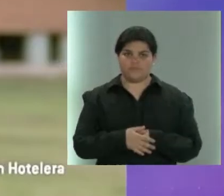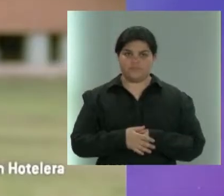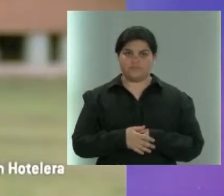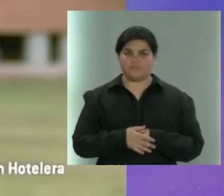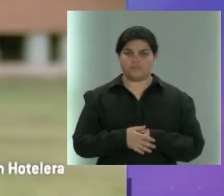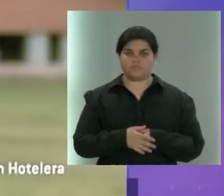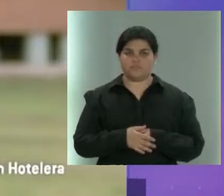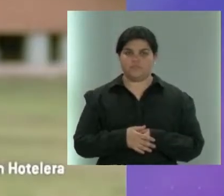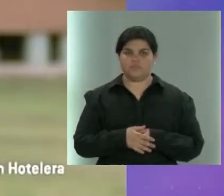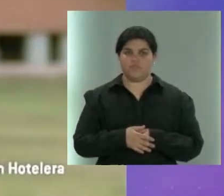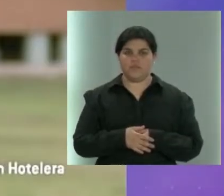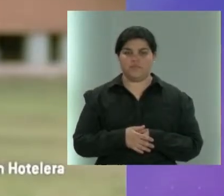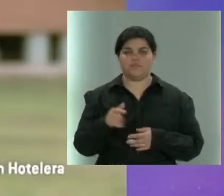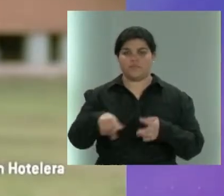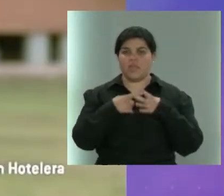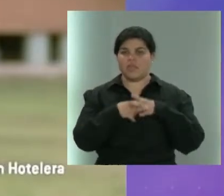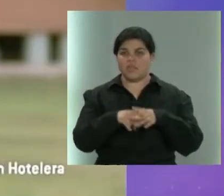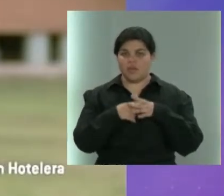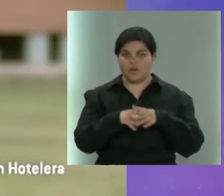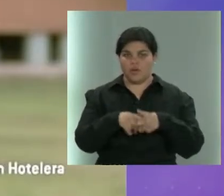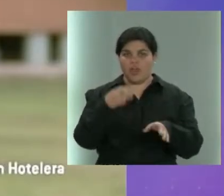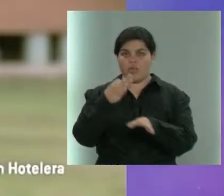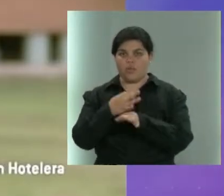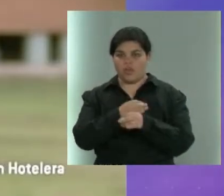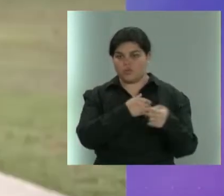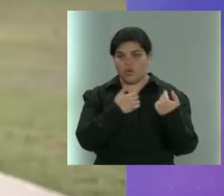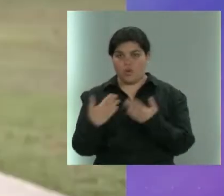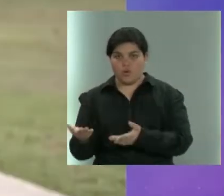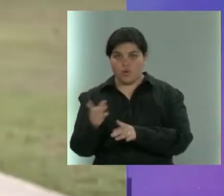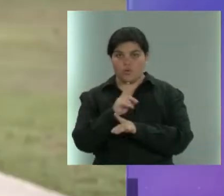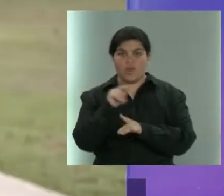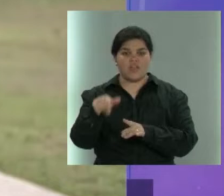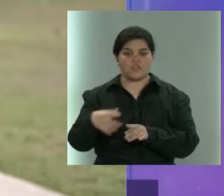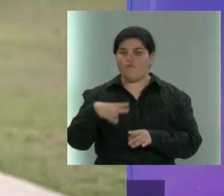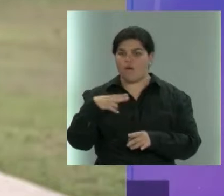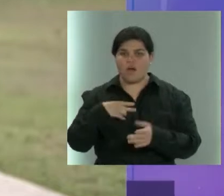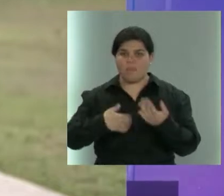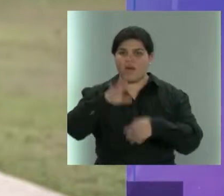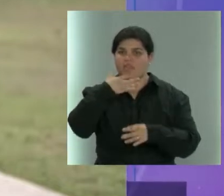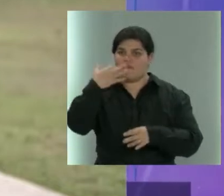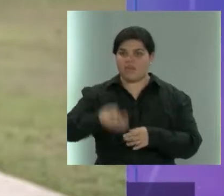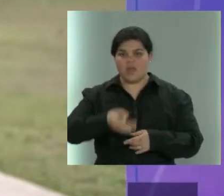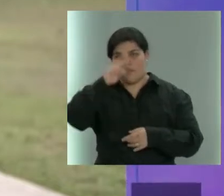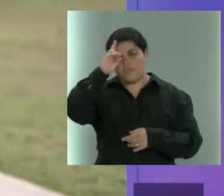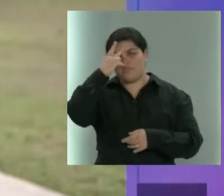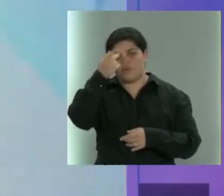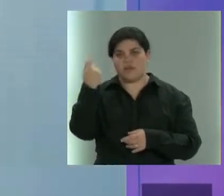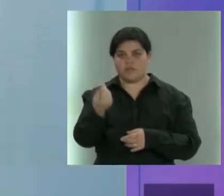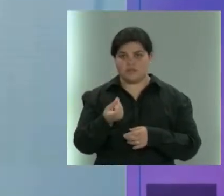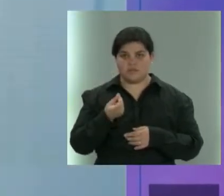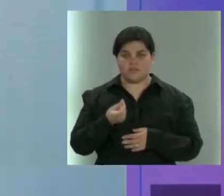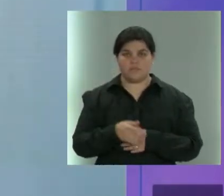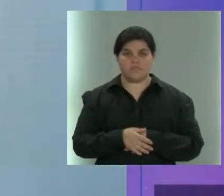poner la tecnología al servicio de la educación, si no transformamos verdaderamente los paradigmas que la sustentan.